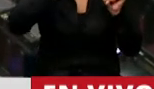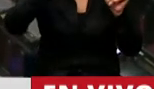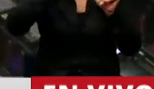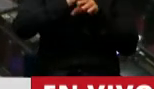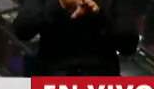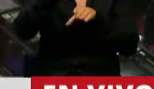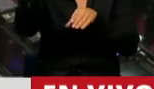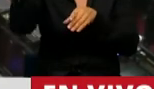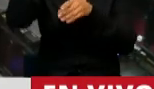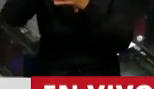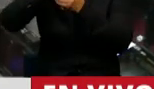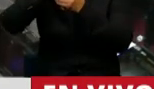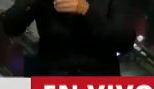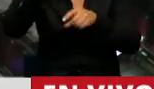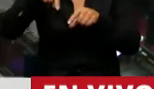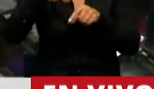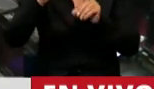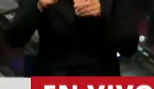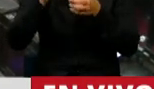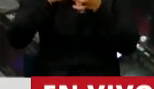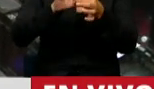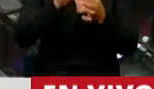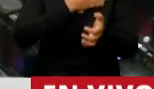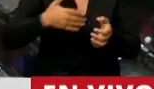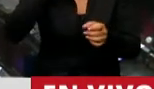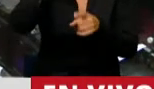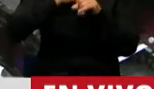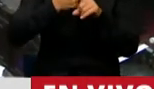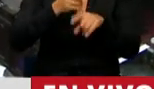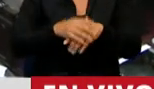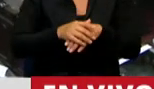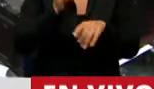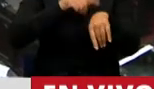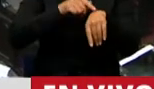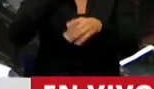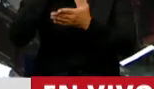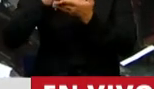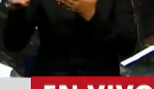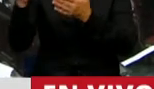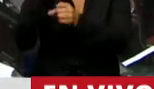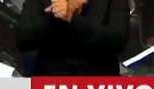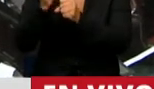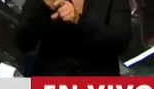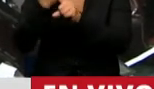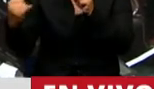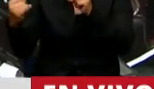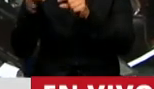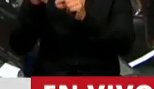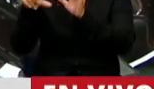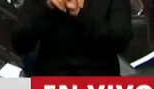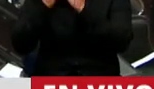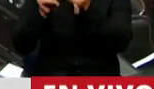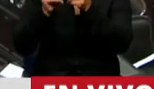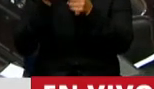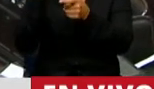en el periodo anterior, cuando el Senado le dio media sanción a la ley que impulsaba